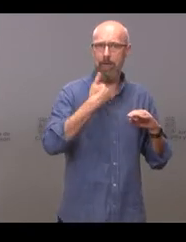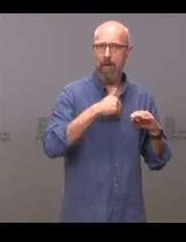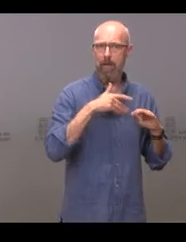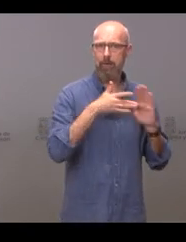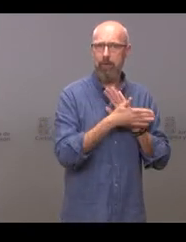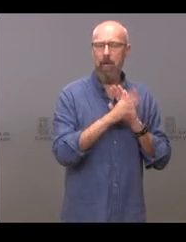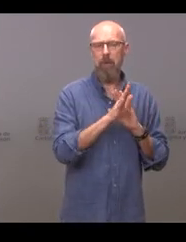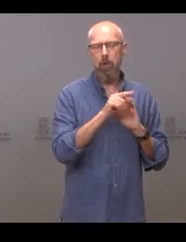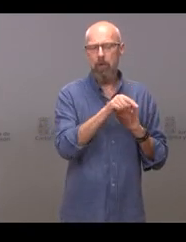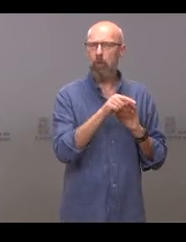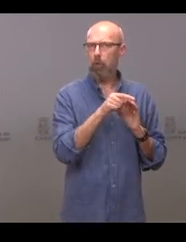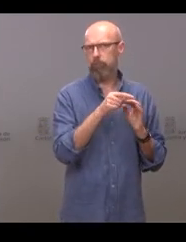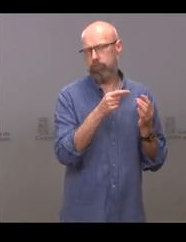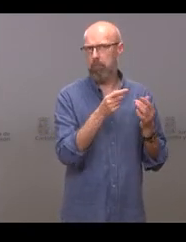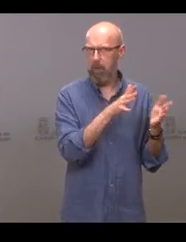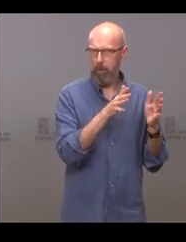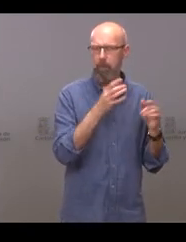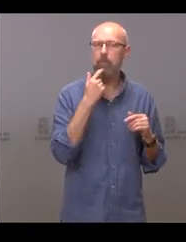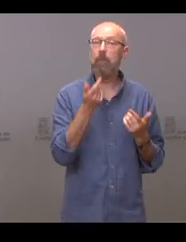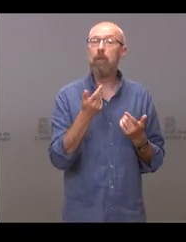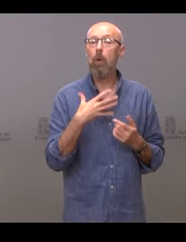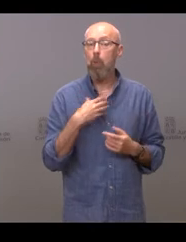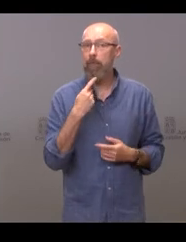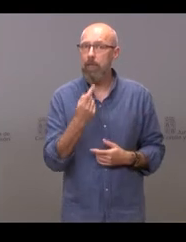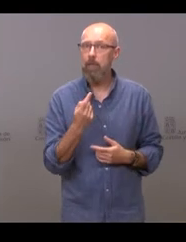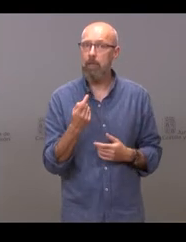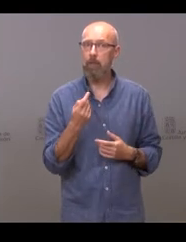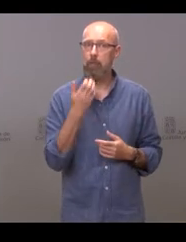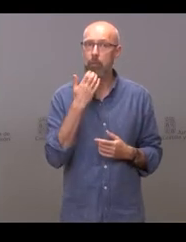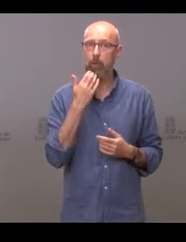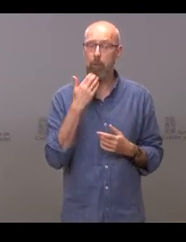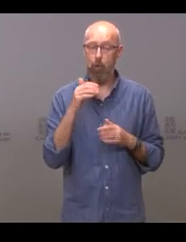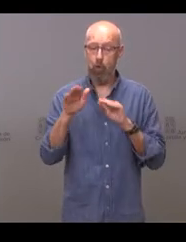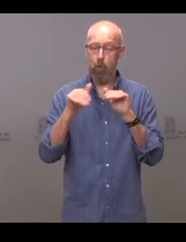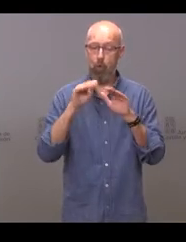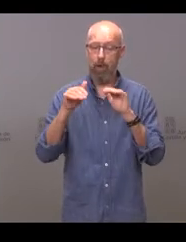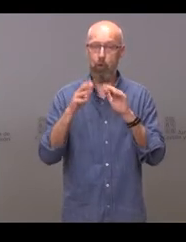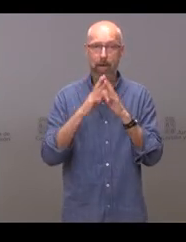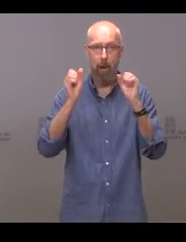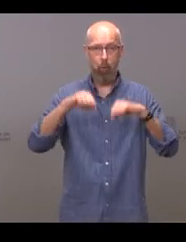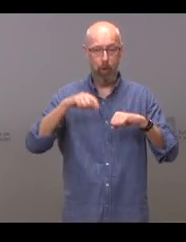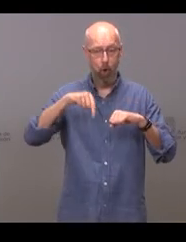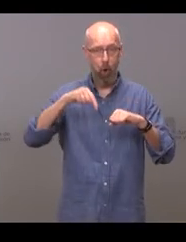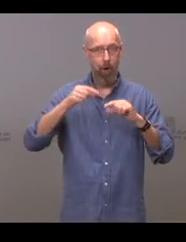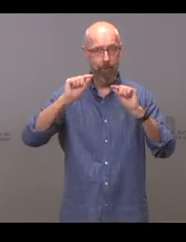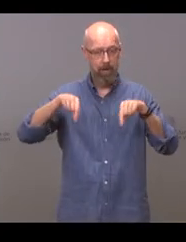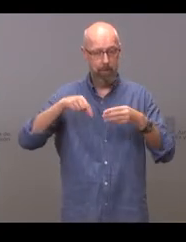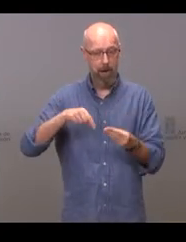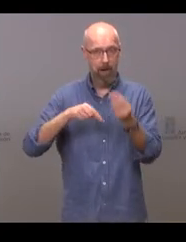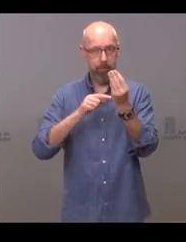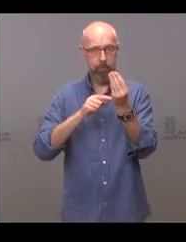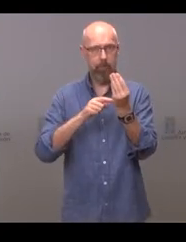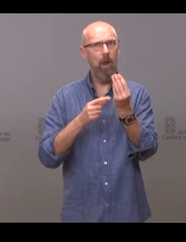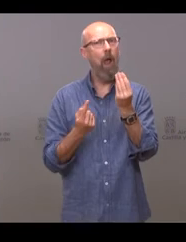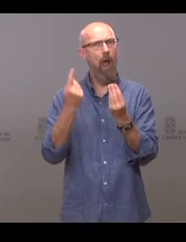es discutible pero lo que sí puedo decir es que la convocatoria de los acuerdos firmados hoy aquí algunas de ellas ya están en marcha